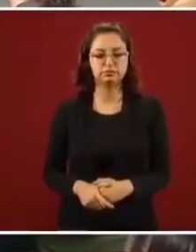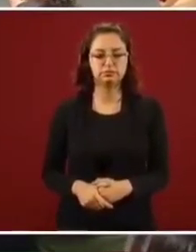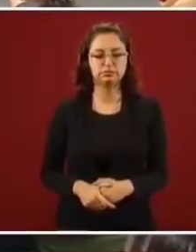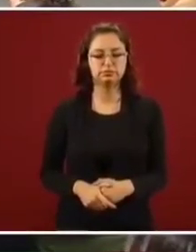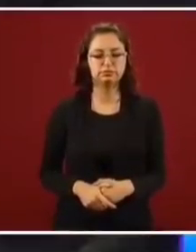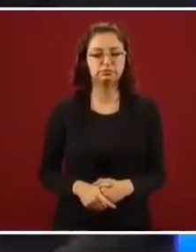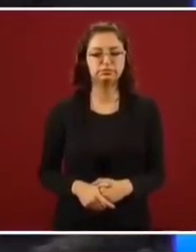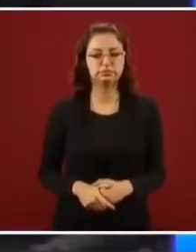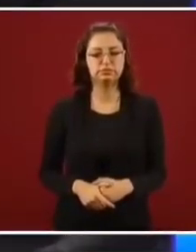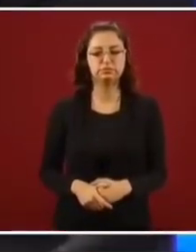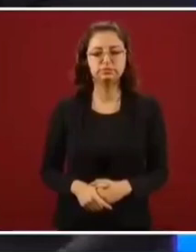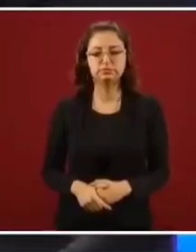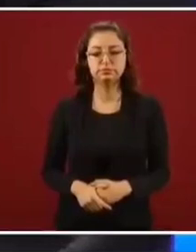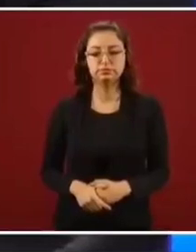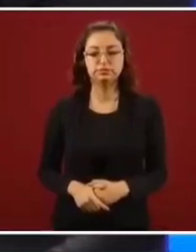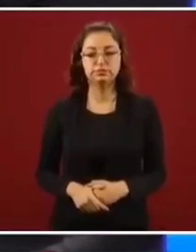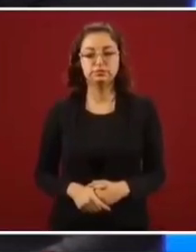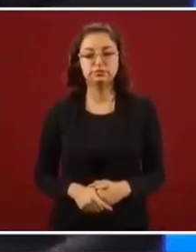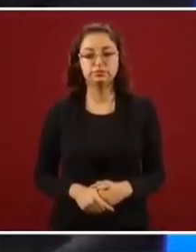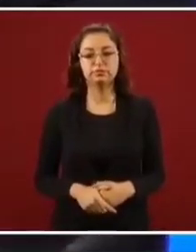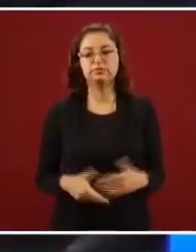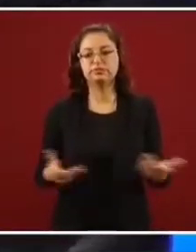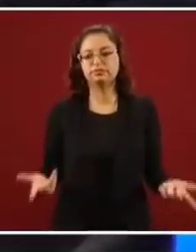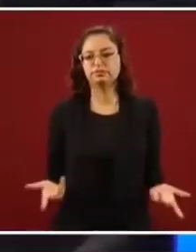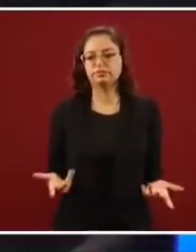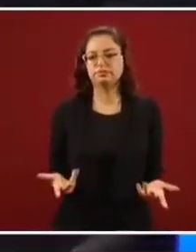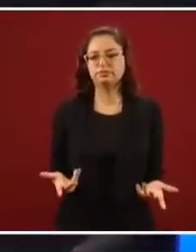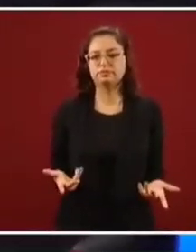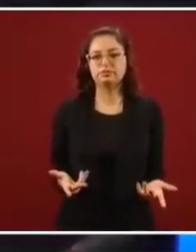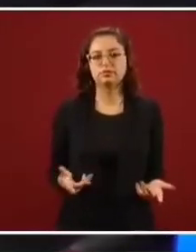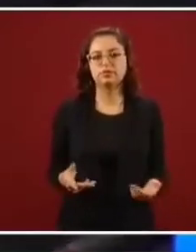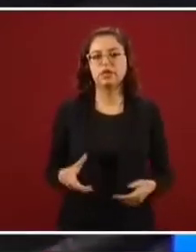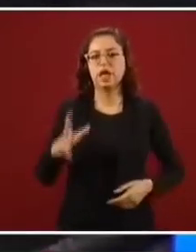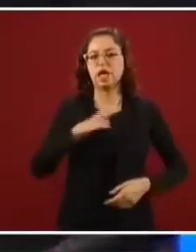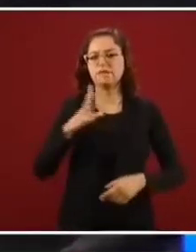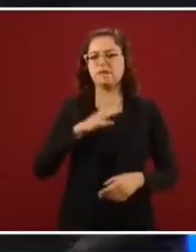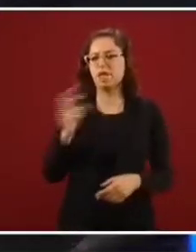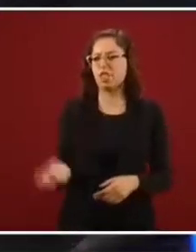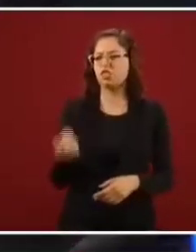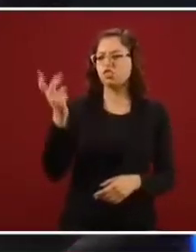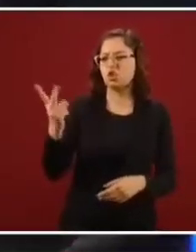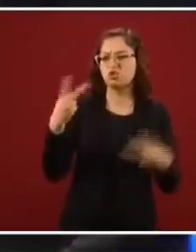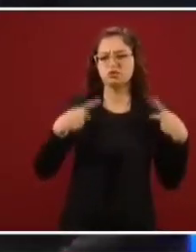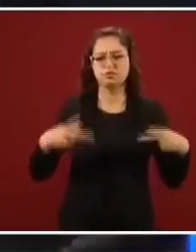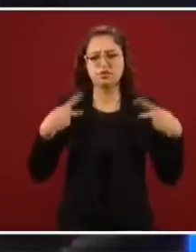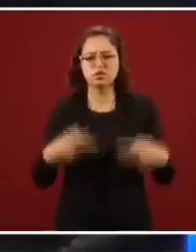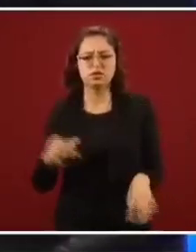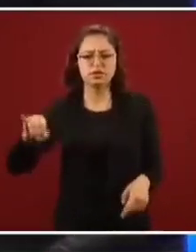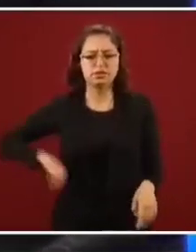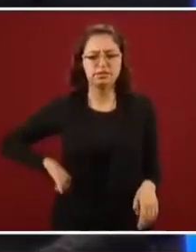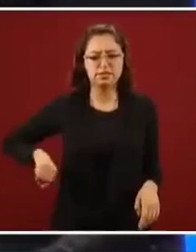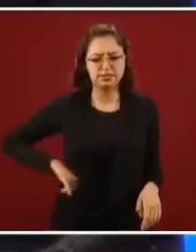Como estuvimos aquí, habían 2 compradores, pero no se